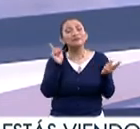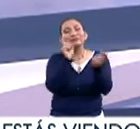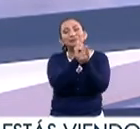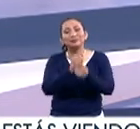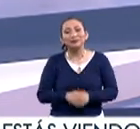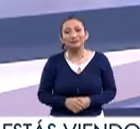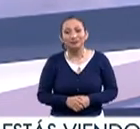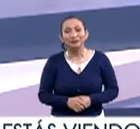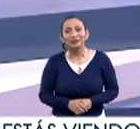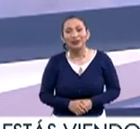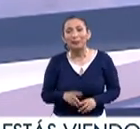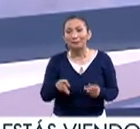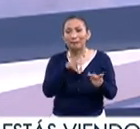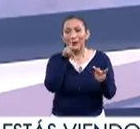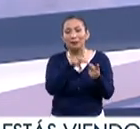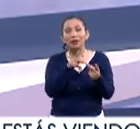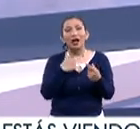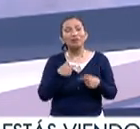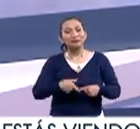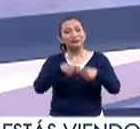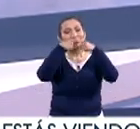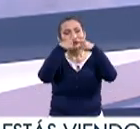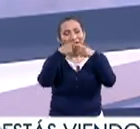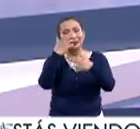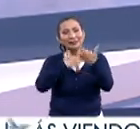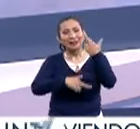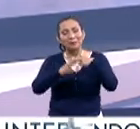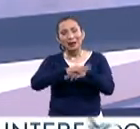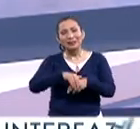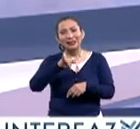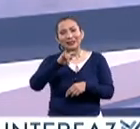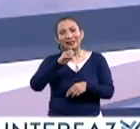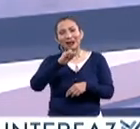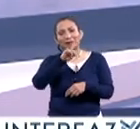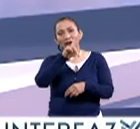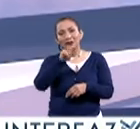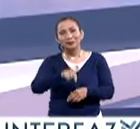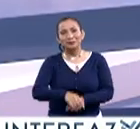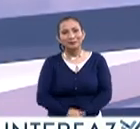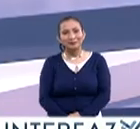ahí. Perfecto. Vamos a hacer una breve pausa y regresamos con más en Interfaz.